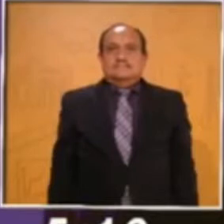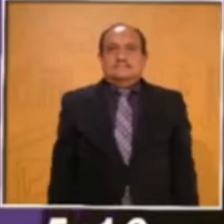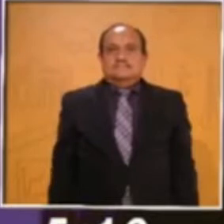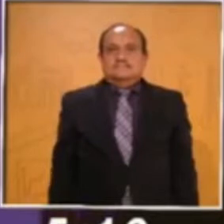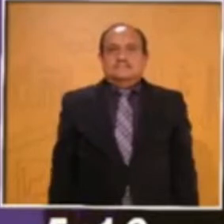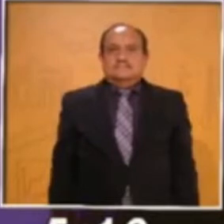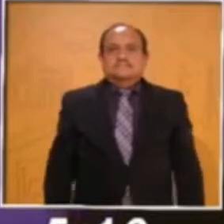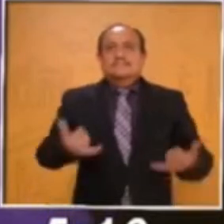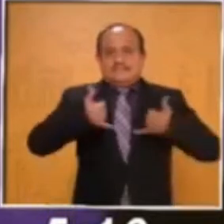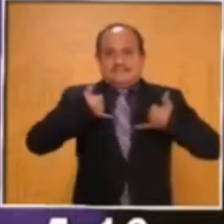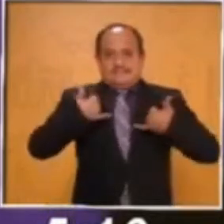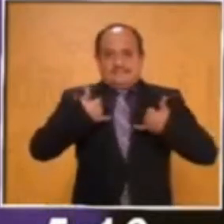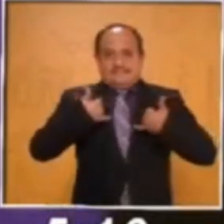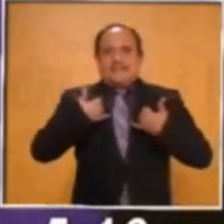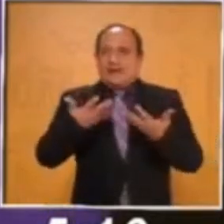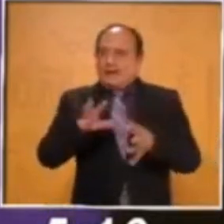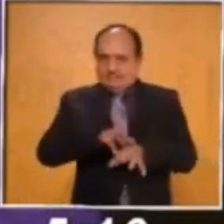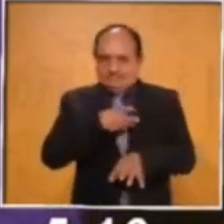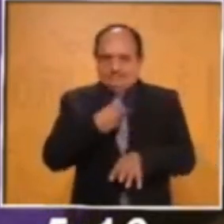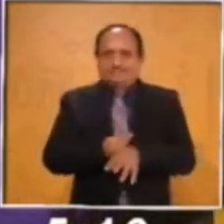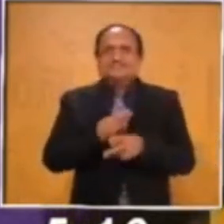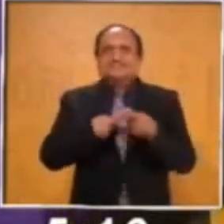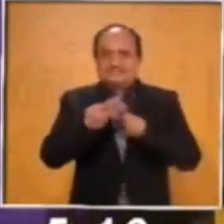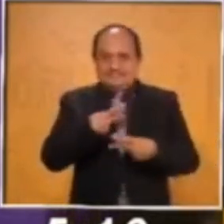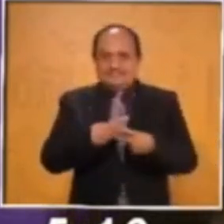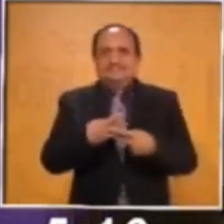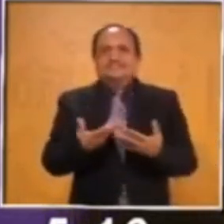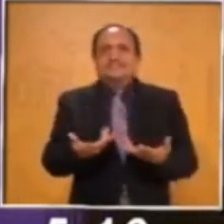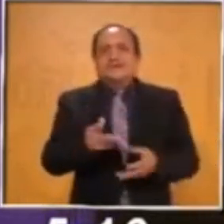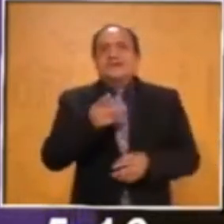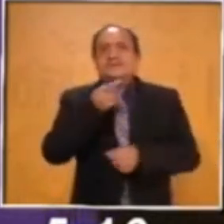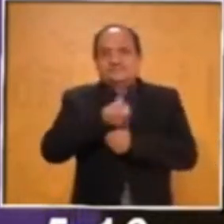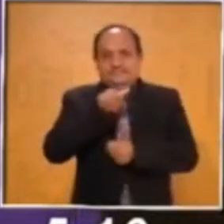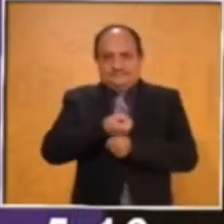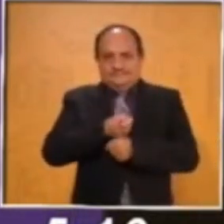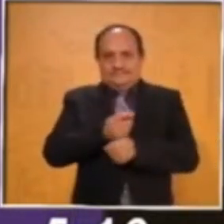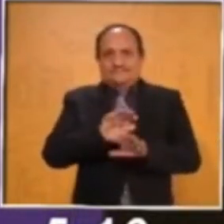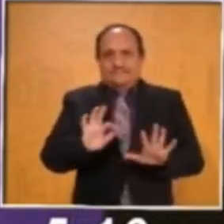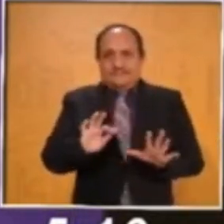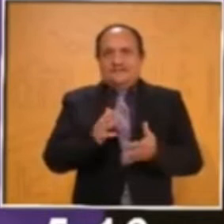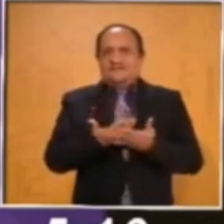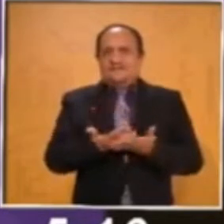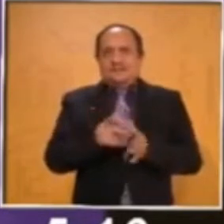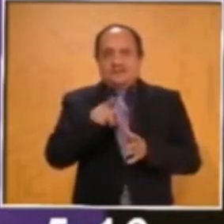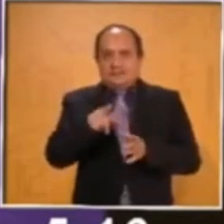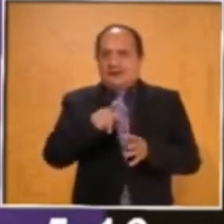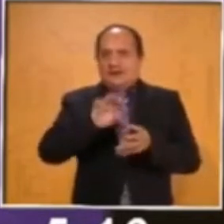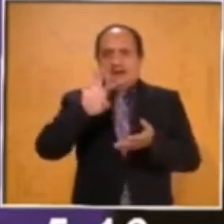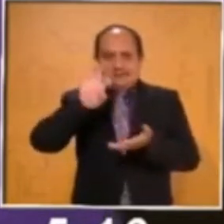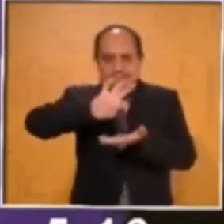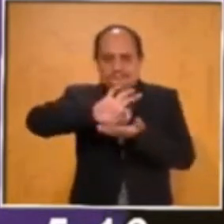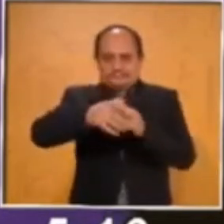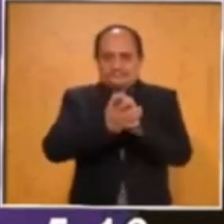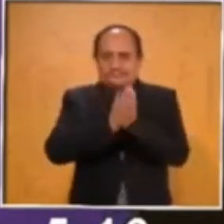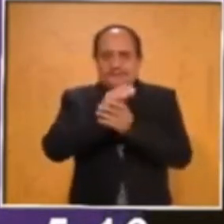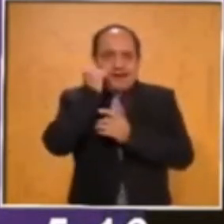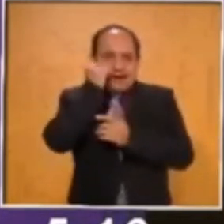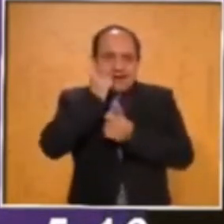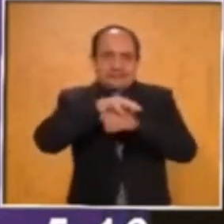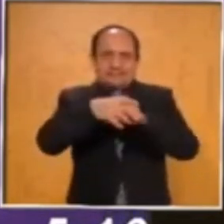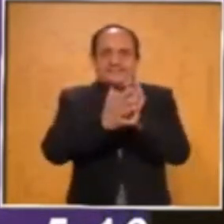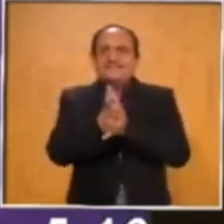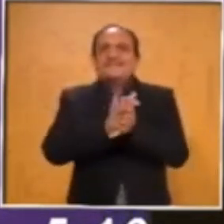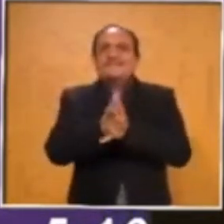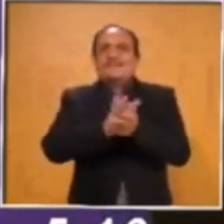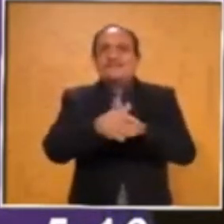Bien, muchachos, ¿cómo están? Aquí estamos de vuelta otra vez. Primero que nada, ya espero que se hayan lavado las manos y